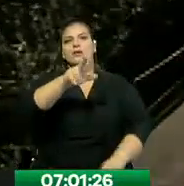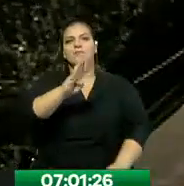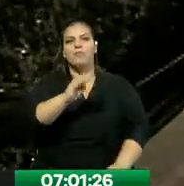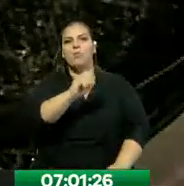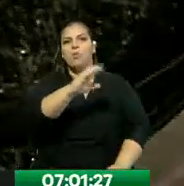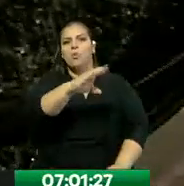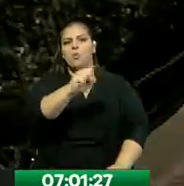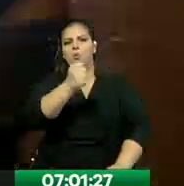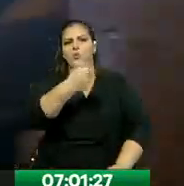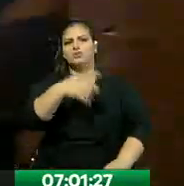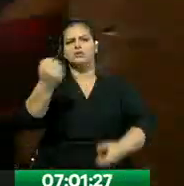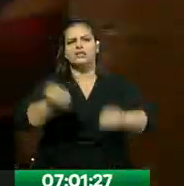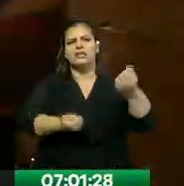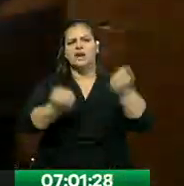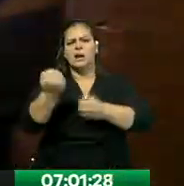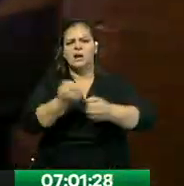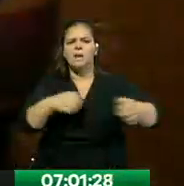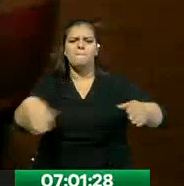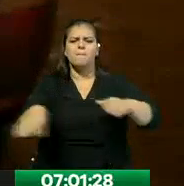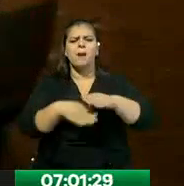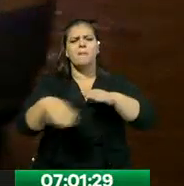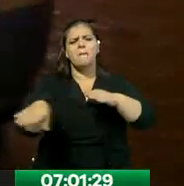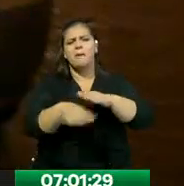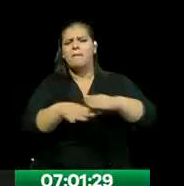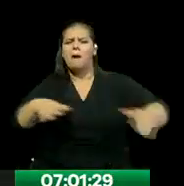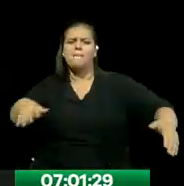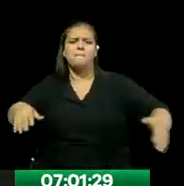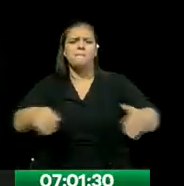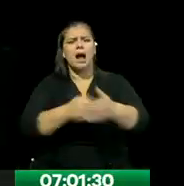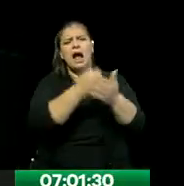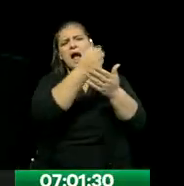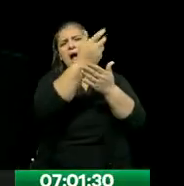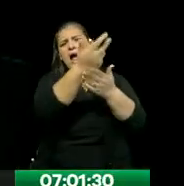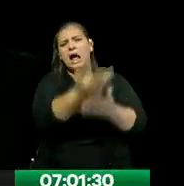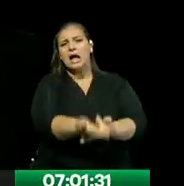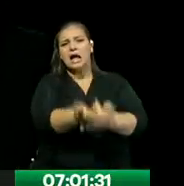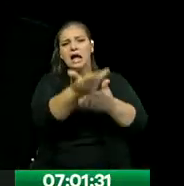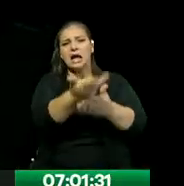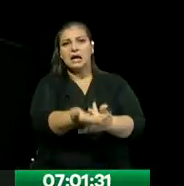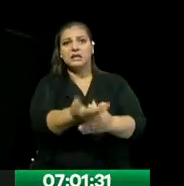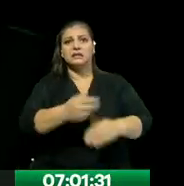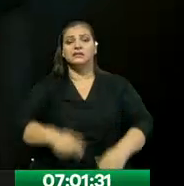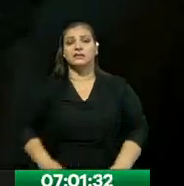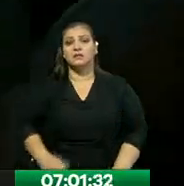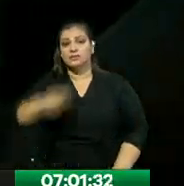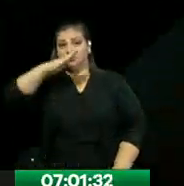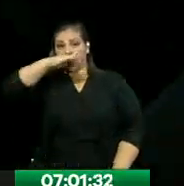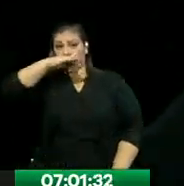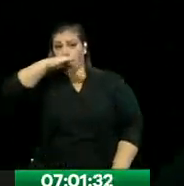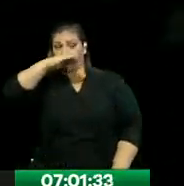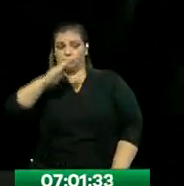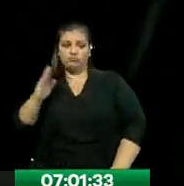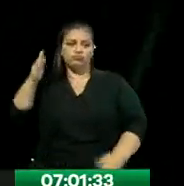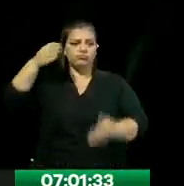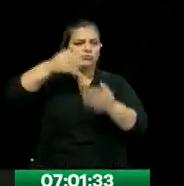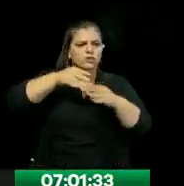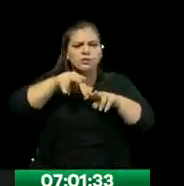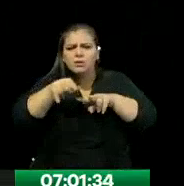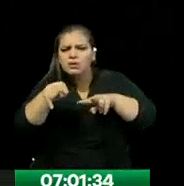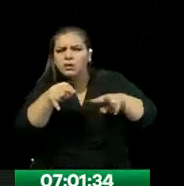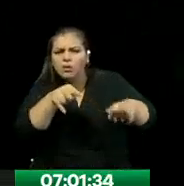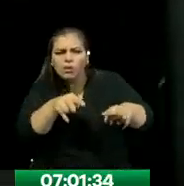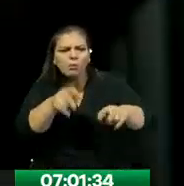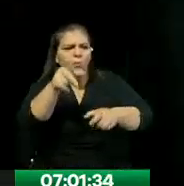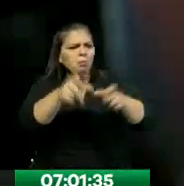en el interior del vehículo se observaban rastros de sangre lo que sea presumir que existían personas heridas veamos